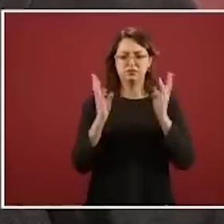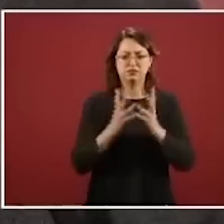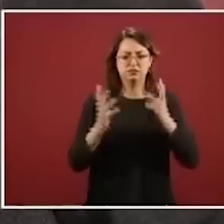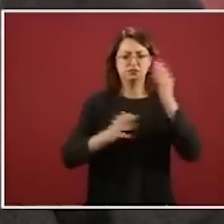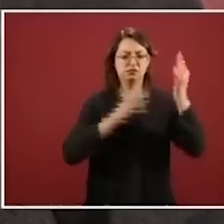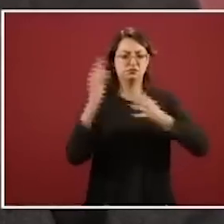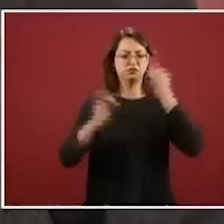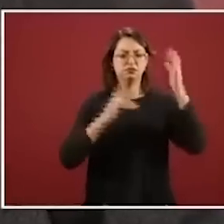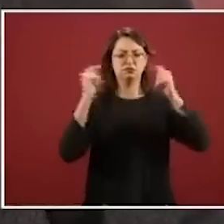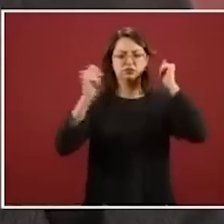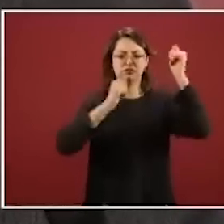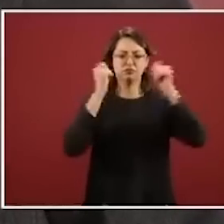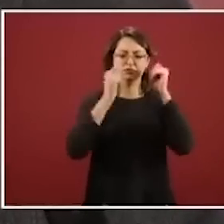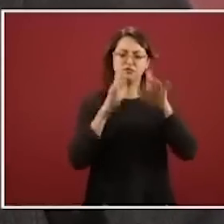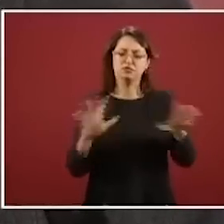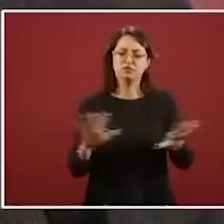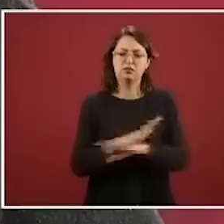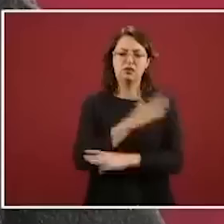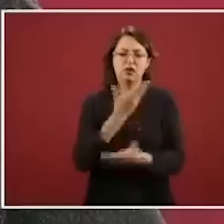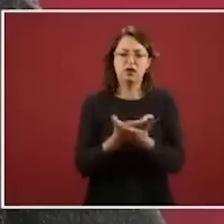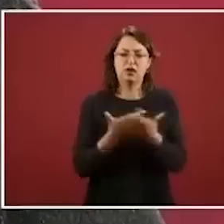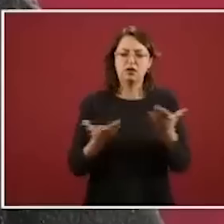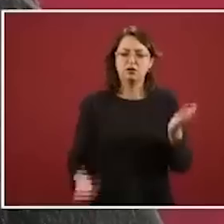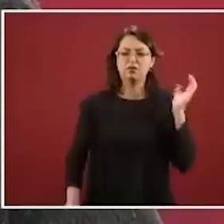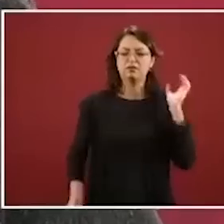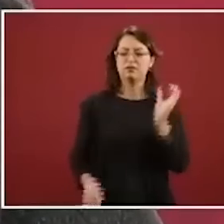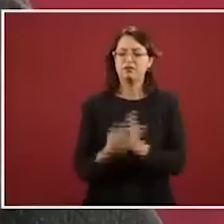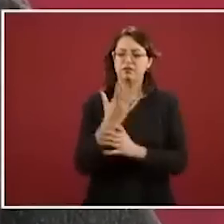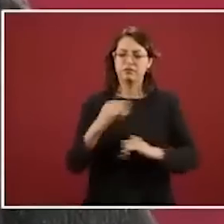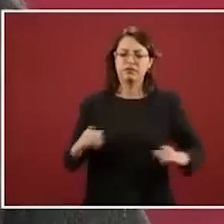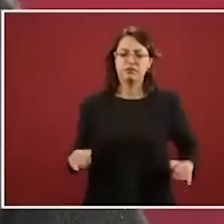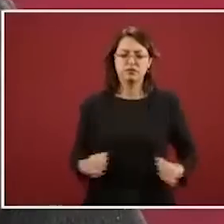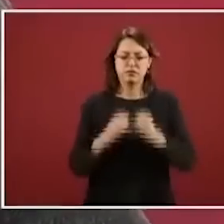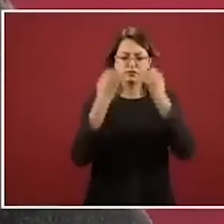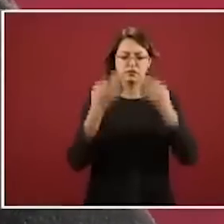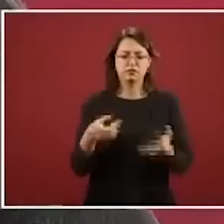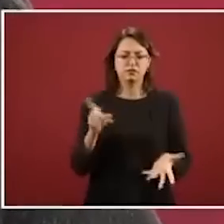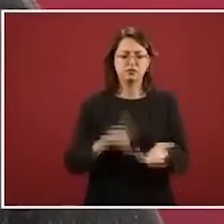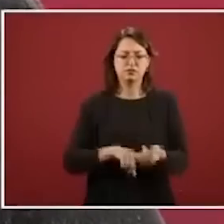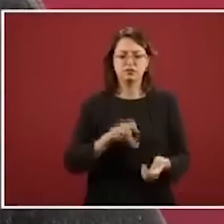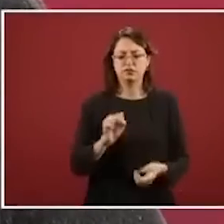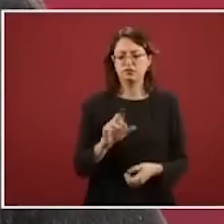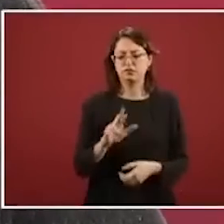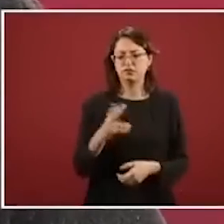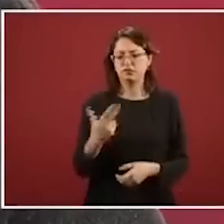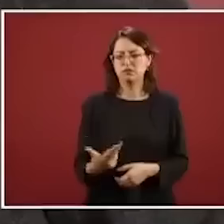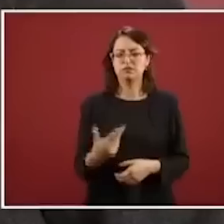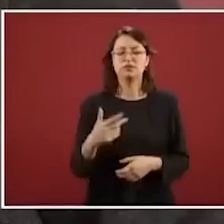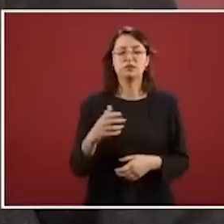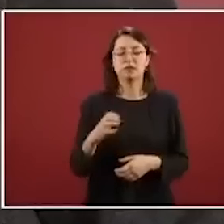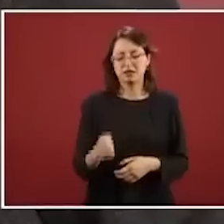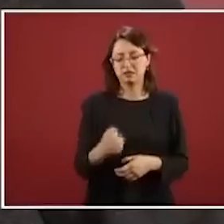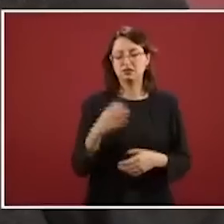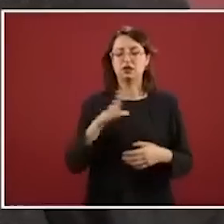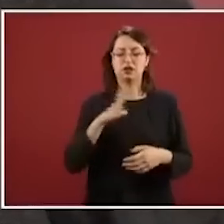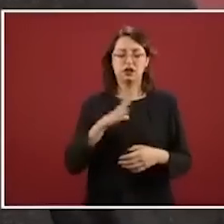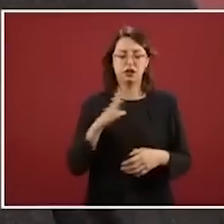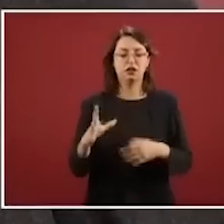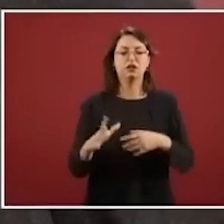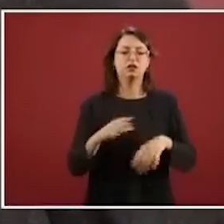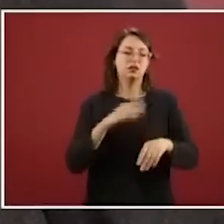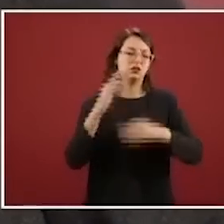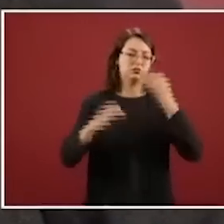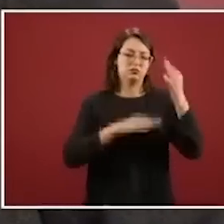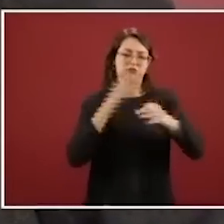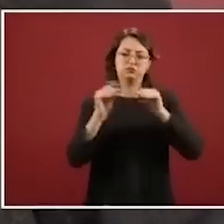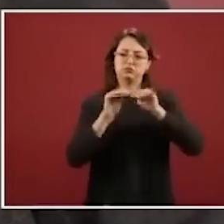Promoción Turística. Actualmente existe ya una instancia en la Secretaría de Relaciones Exteriores de difusión que trabaja